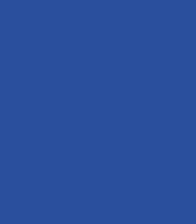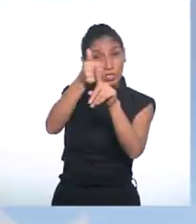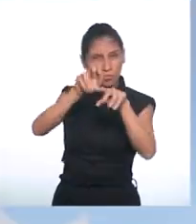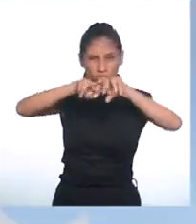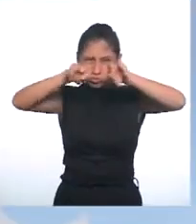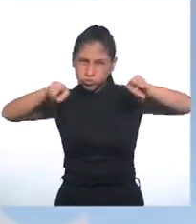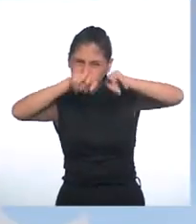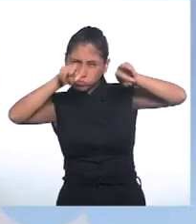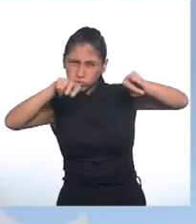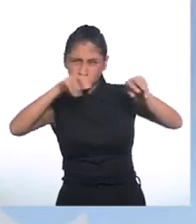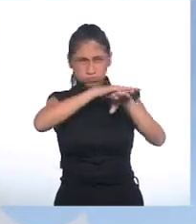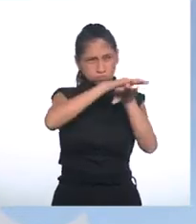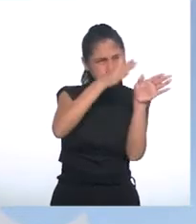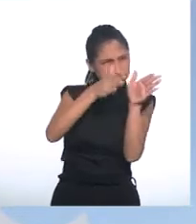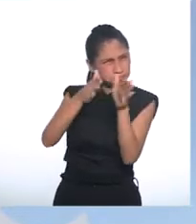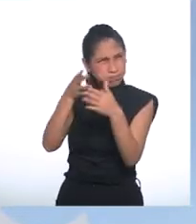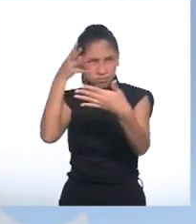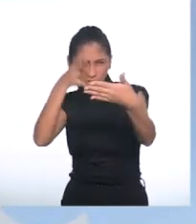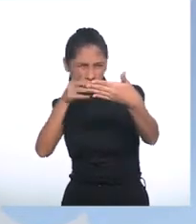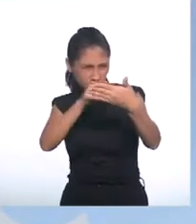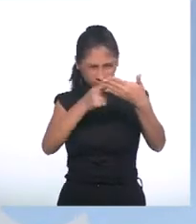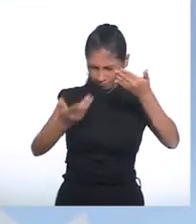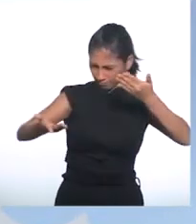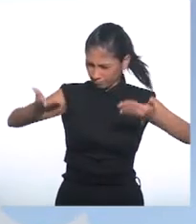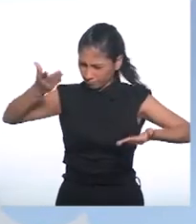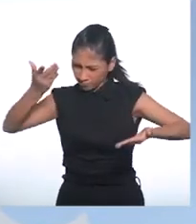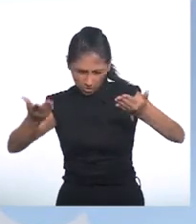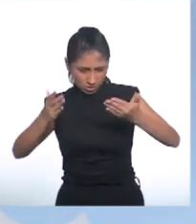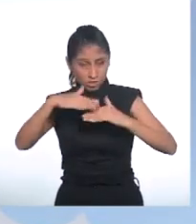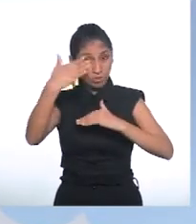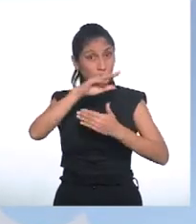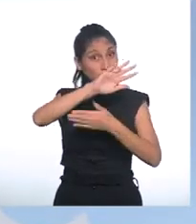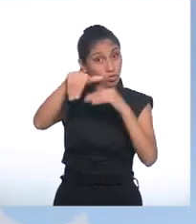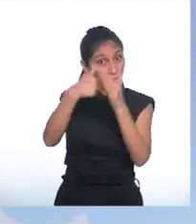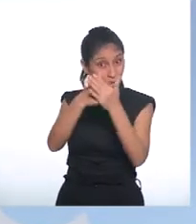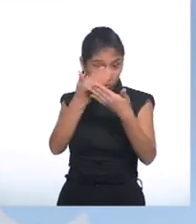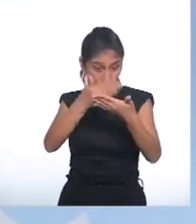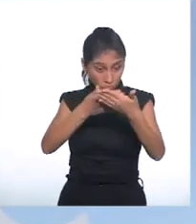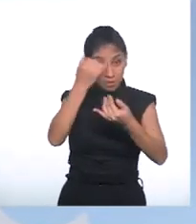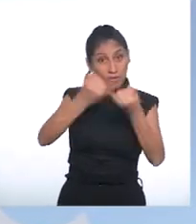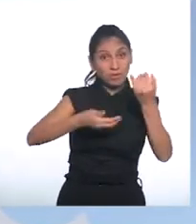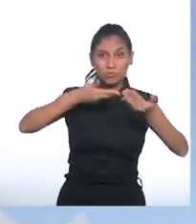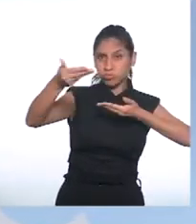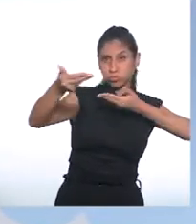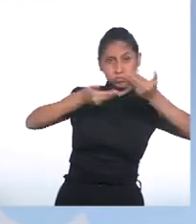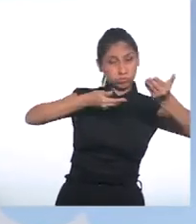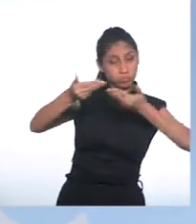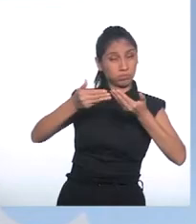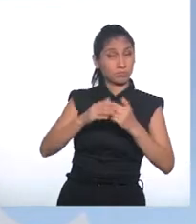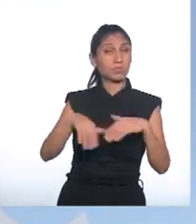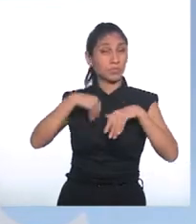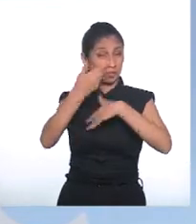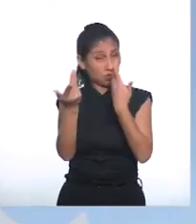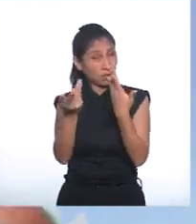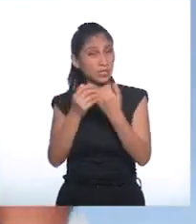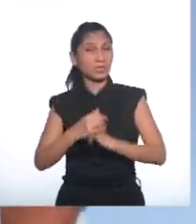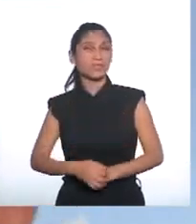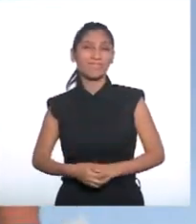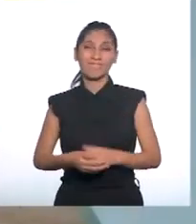investigaciones. Prosésenla, compárenla y compartan sus resultados. Con todo esto,